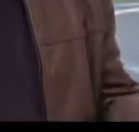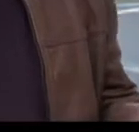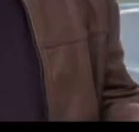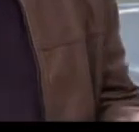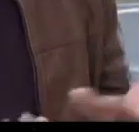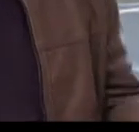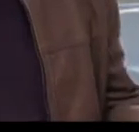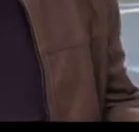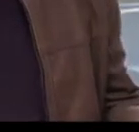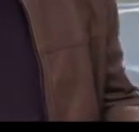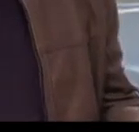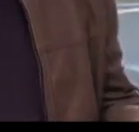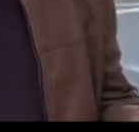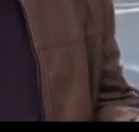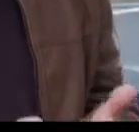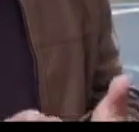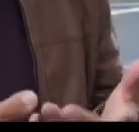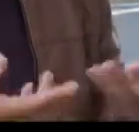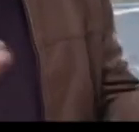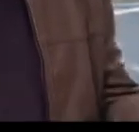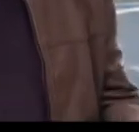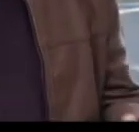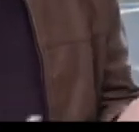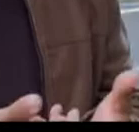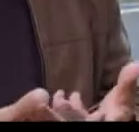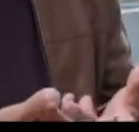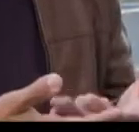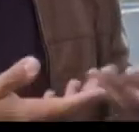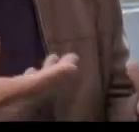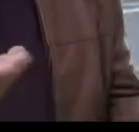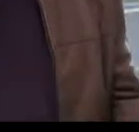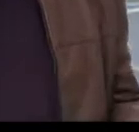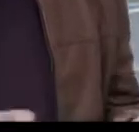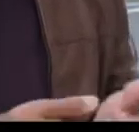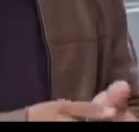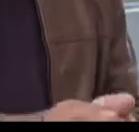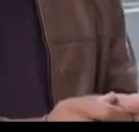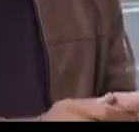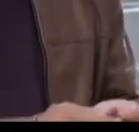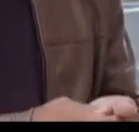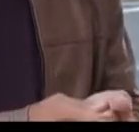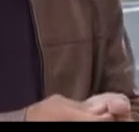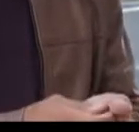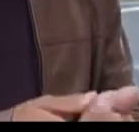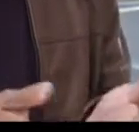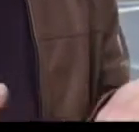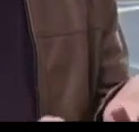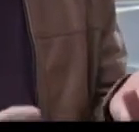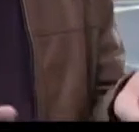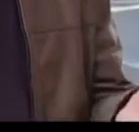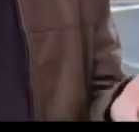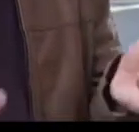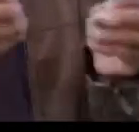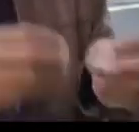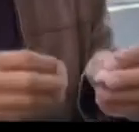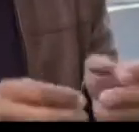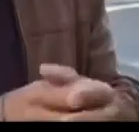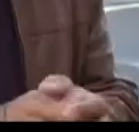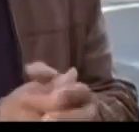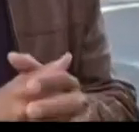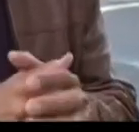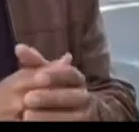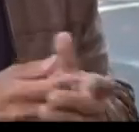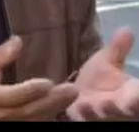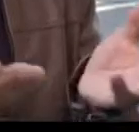la actividad humana que está moviendo el mundo, que es la ciencia, la tecnología, nos ayuda a comprenderla desde otra perspectiva y nos ayuda, si